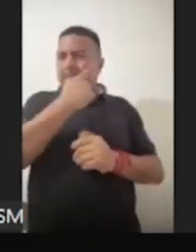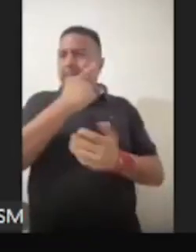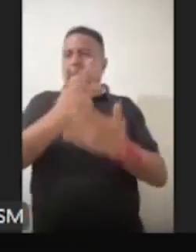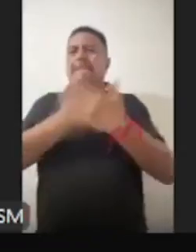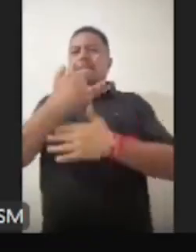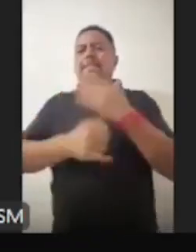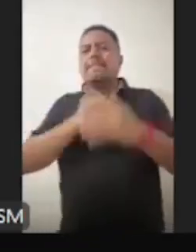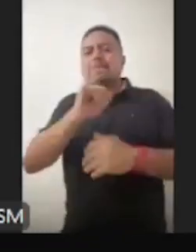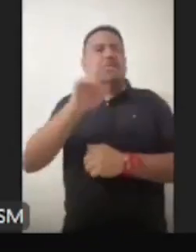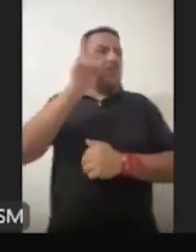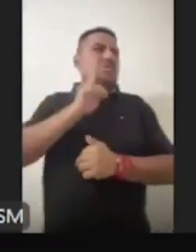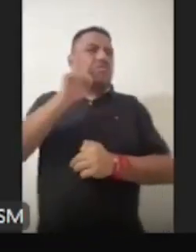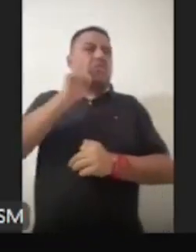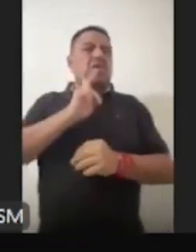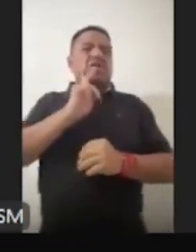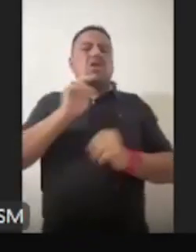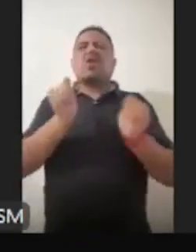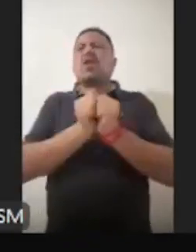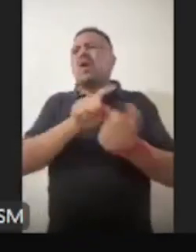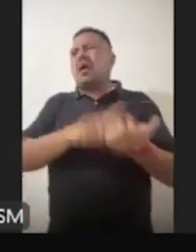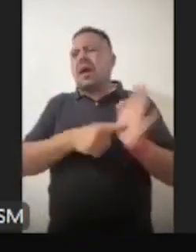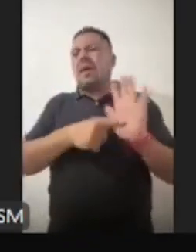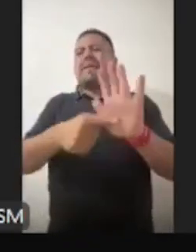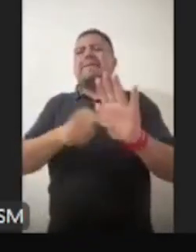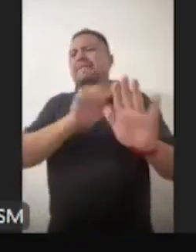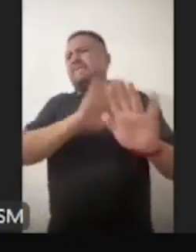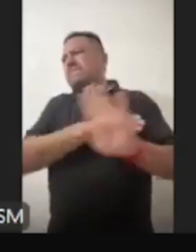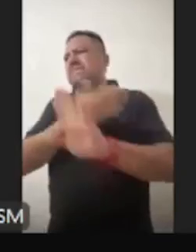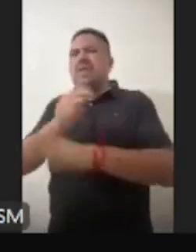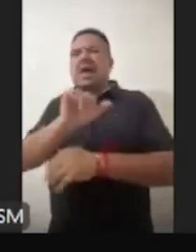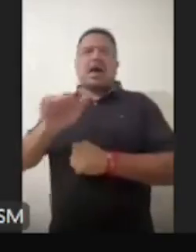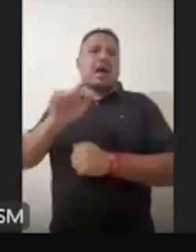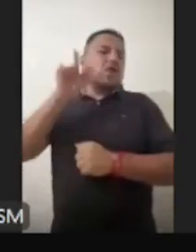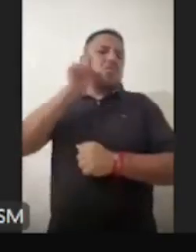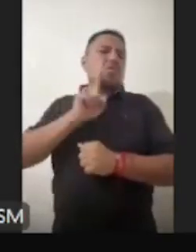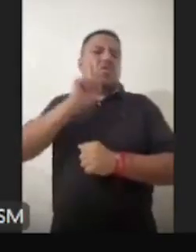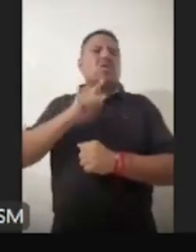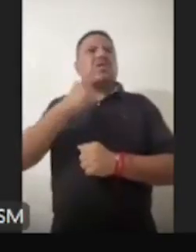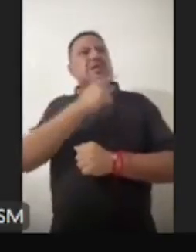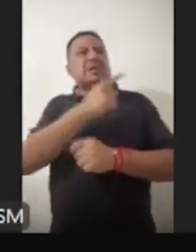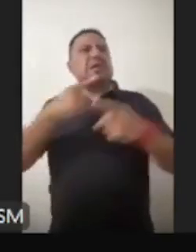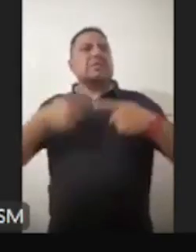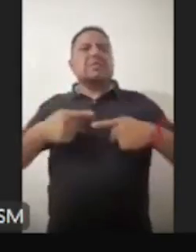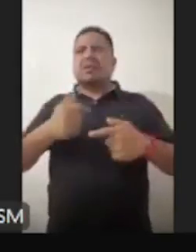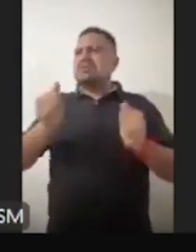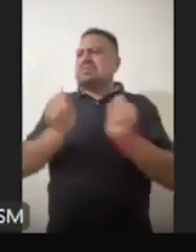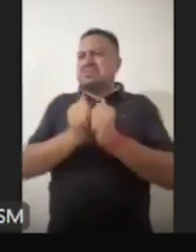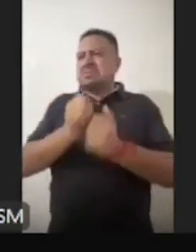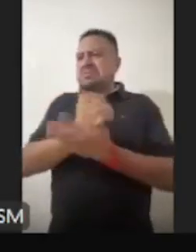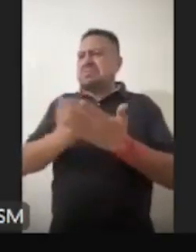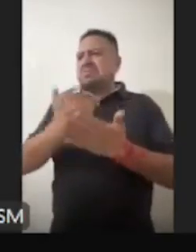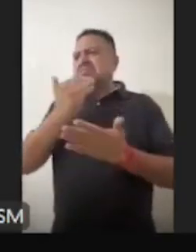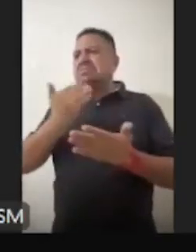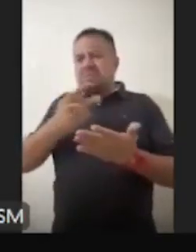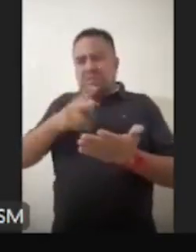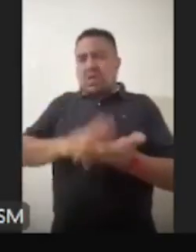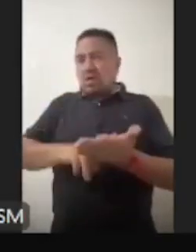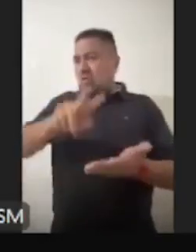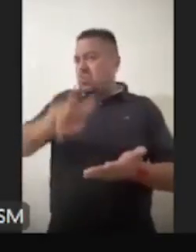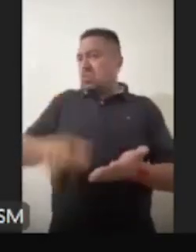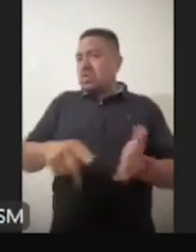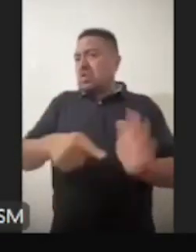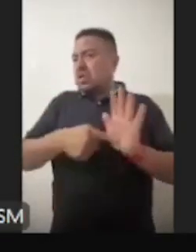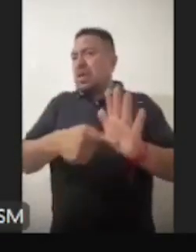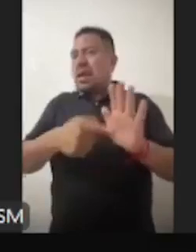bien por regla general en los PES relacionados con violencia política de género, la denunciante goza de presunción de veracidad sobre lo que acontece en los